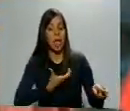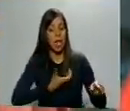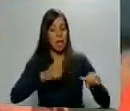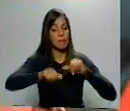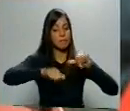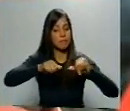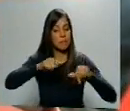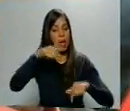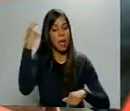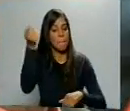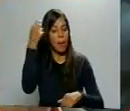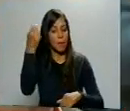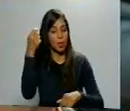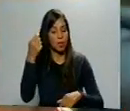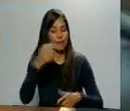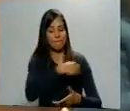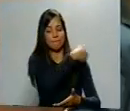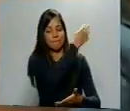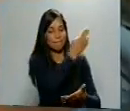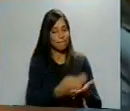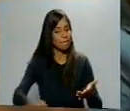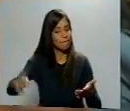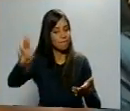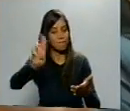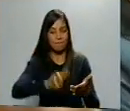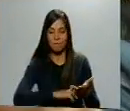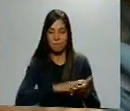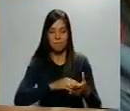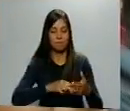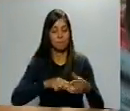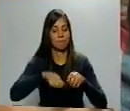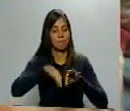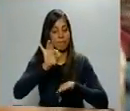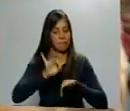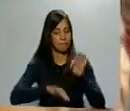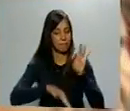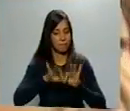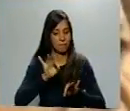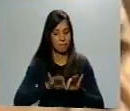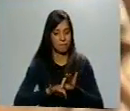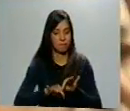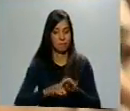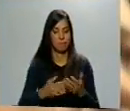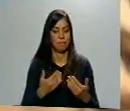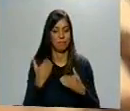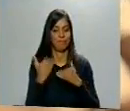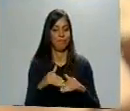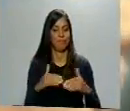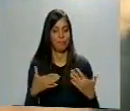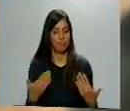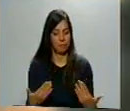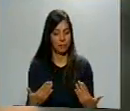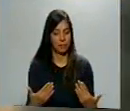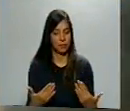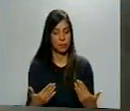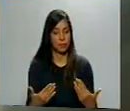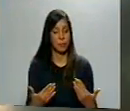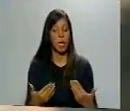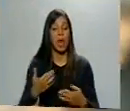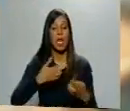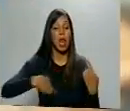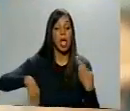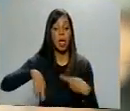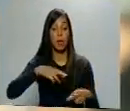y liquidar una instancia que fue agotada y que la